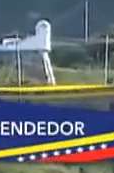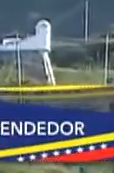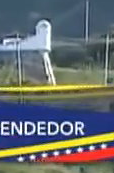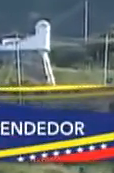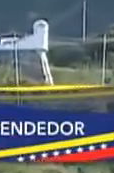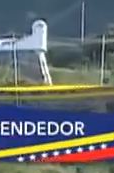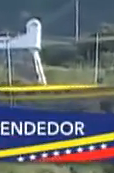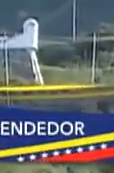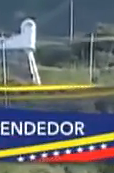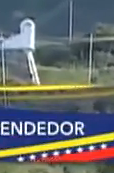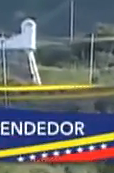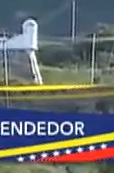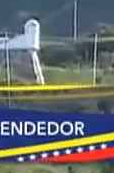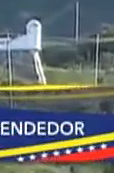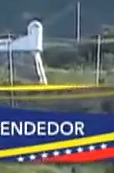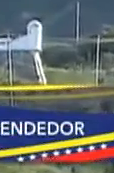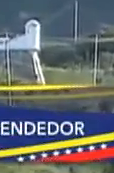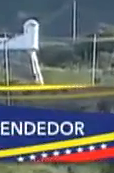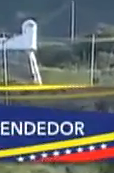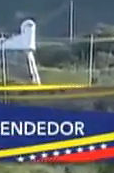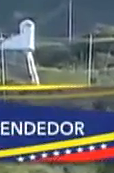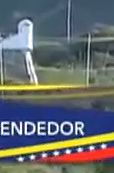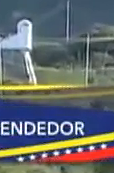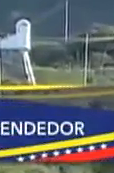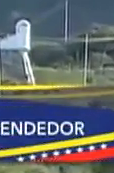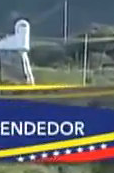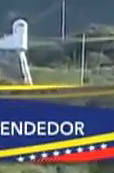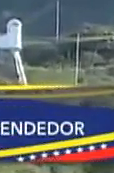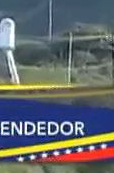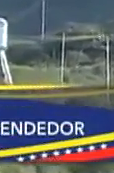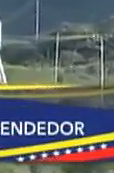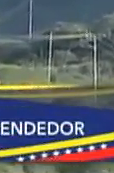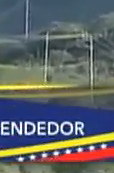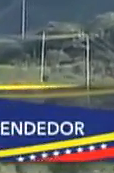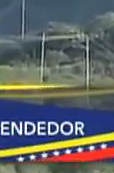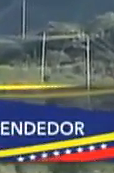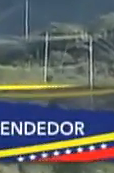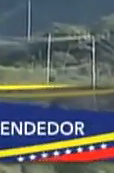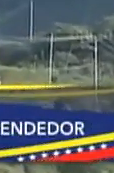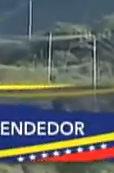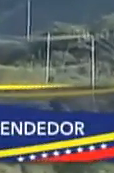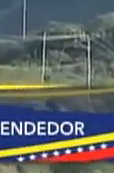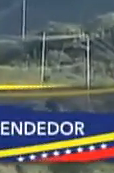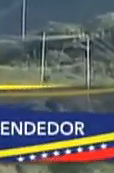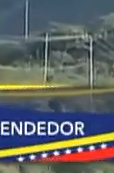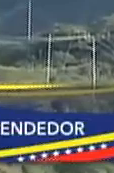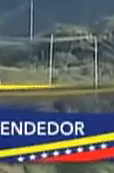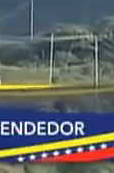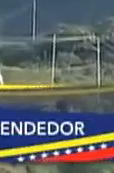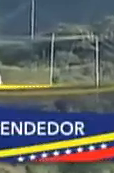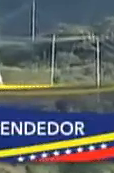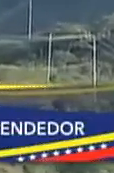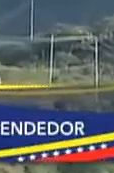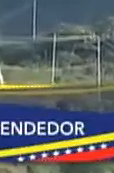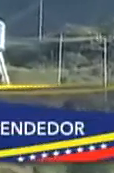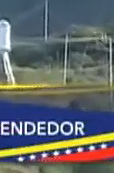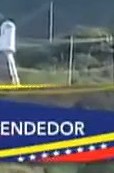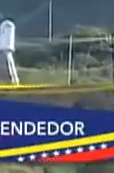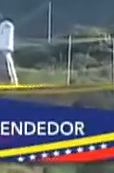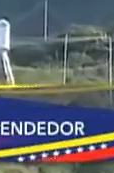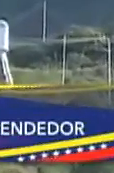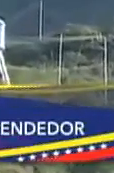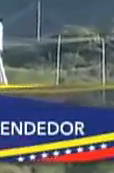tricolor venezolano, haciendo historia en este espacio recuperado. Como nosotros hemos venido comentando, hacemos